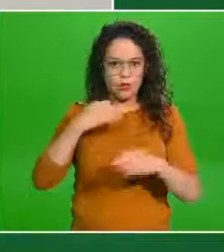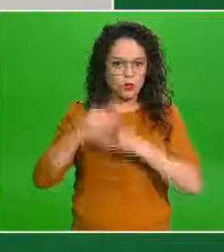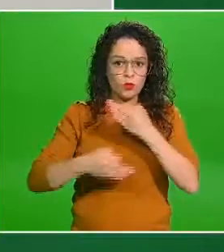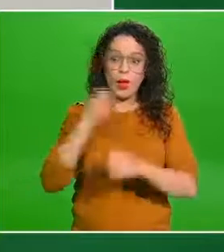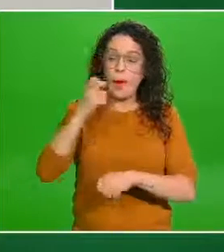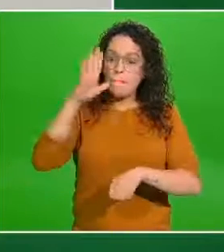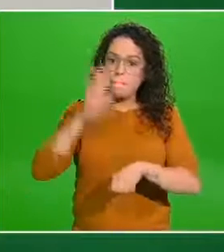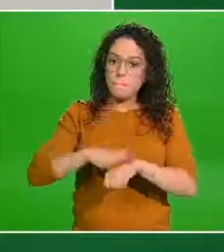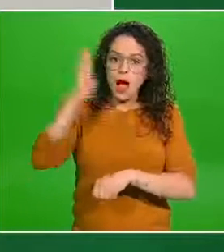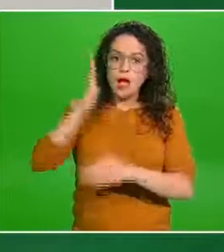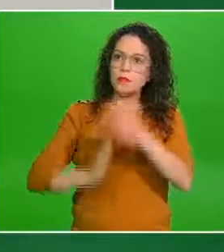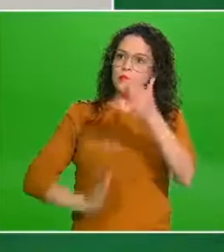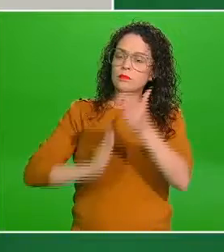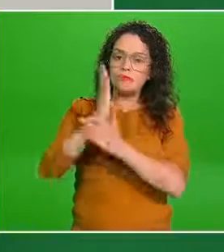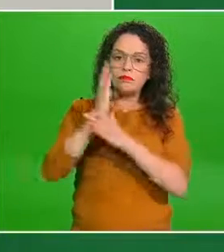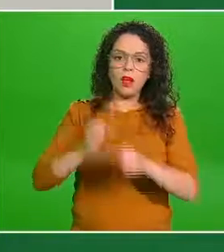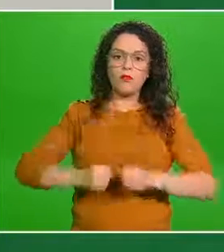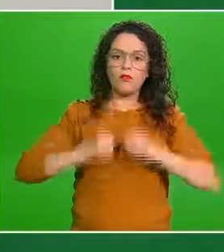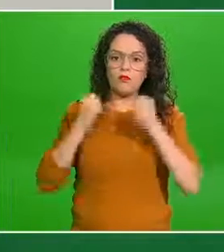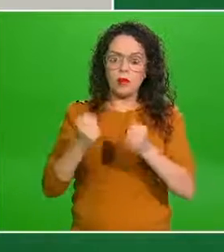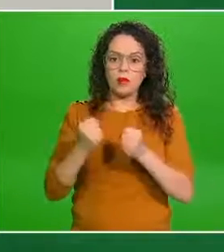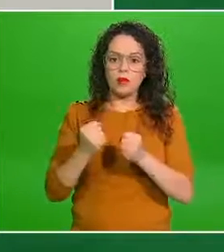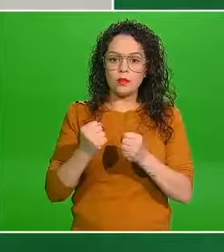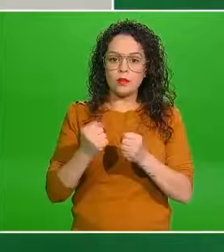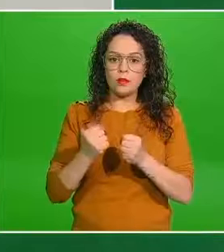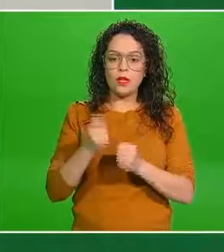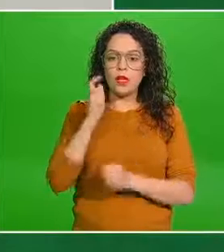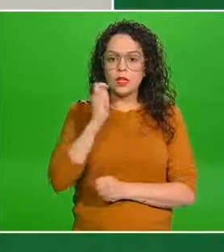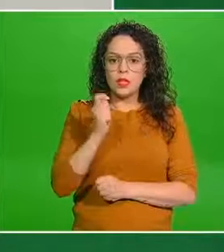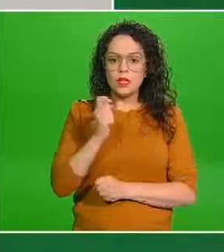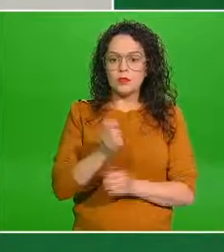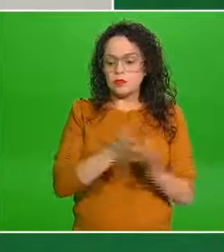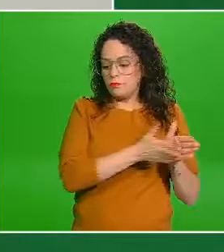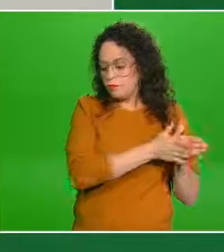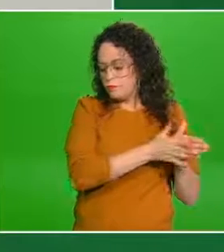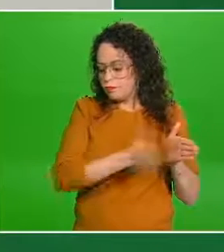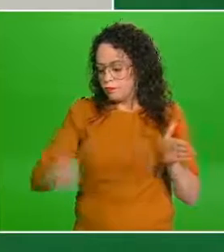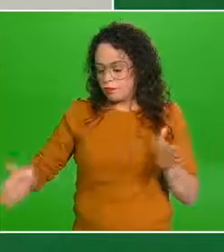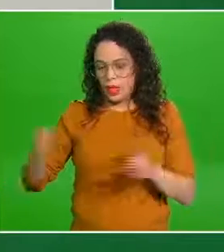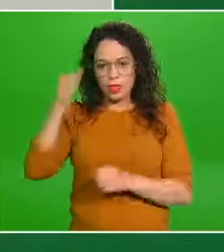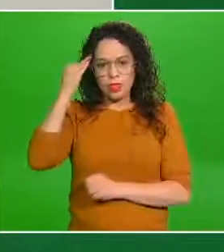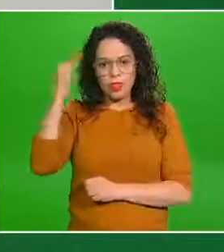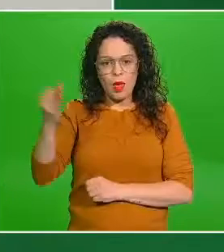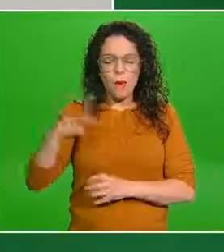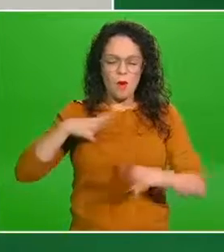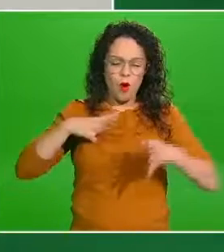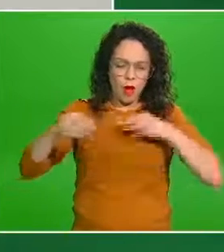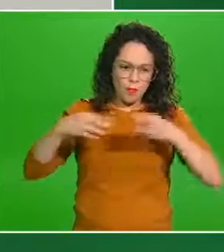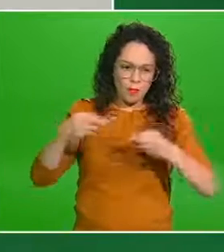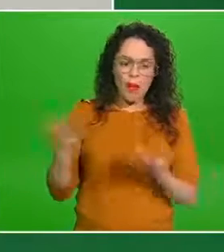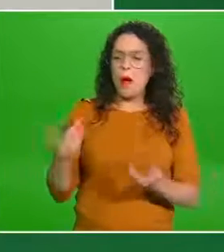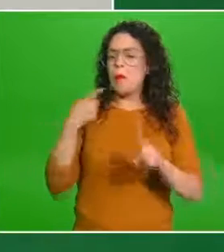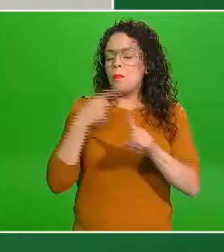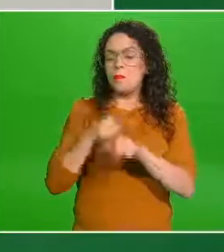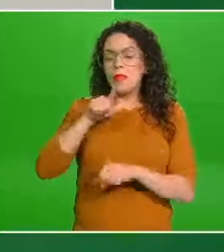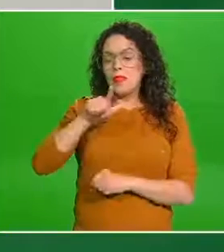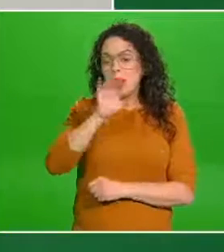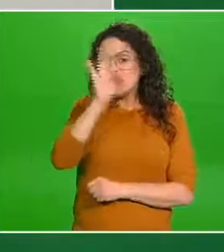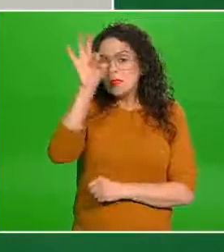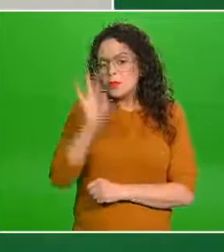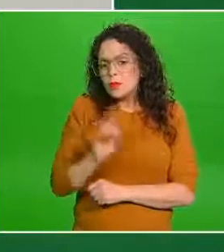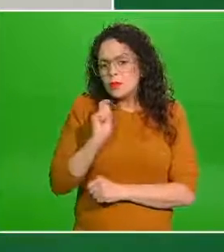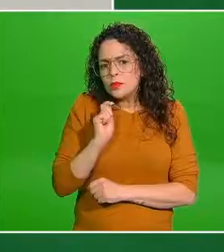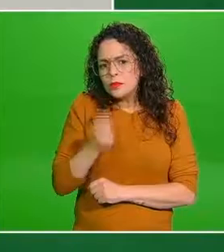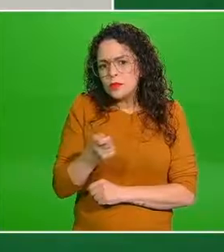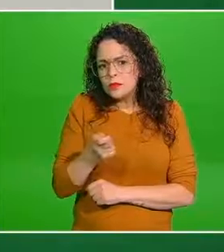alto y el de mayor magnitud que hemos tenido hasta el momento en lo que va de la epidemia. Obviamente el 17% representa por sí mismo